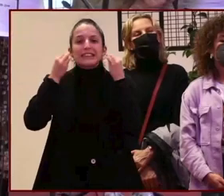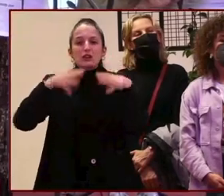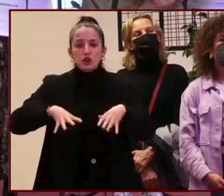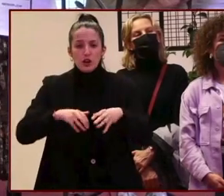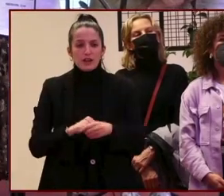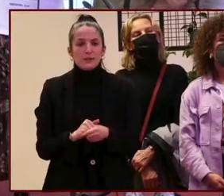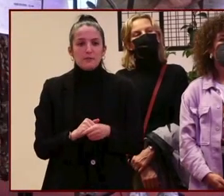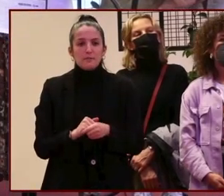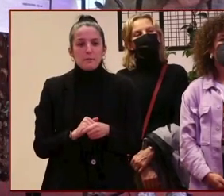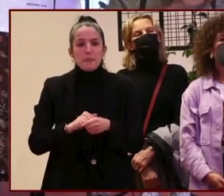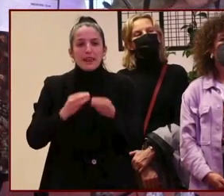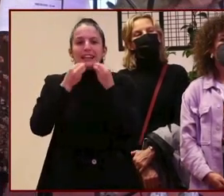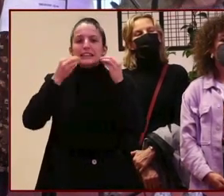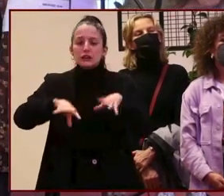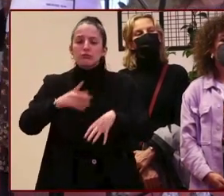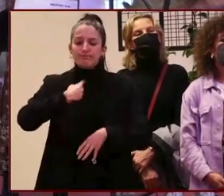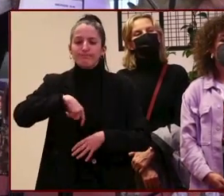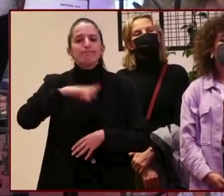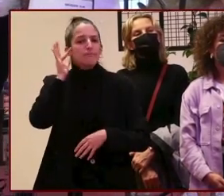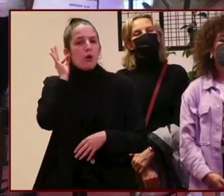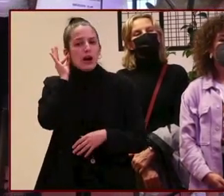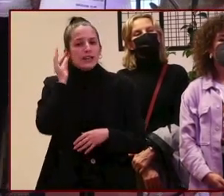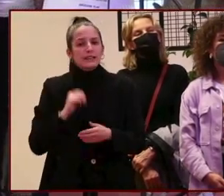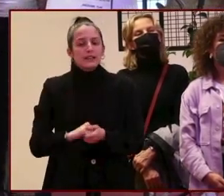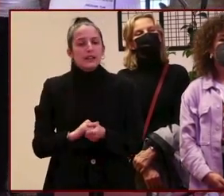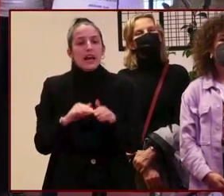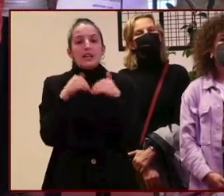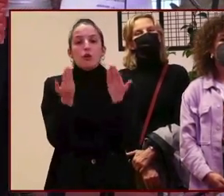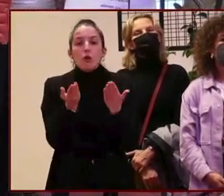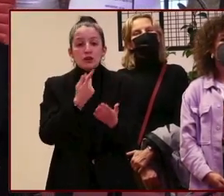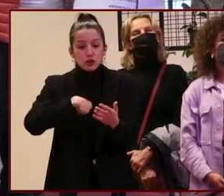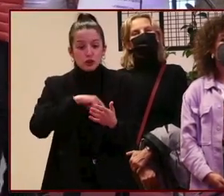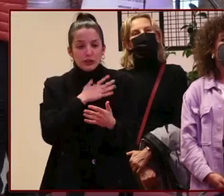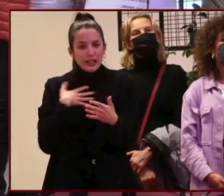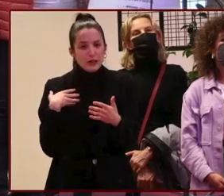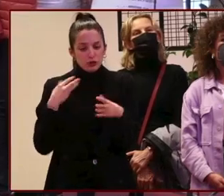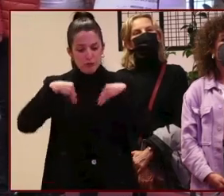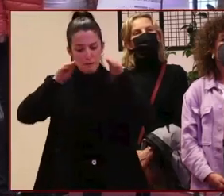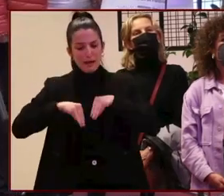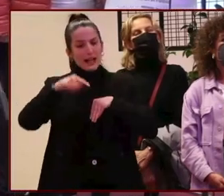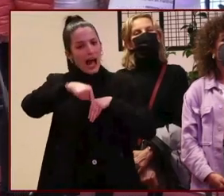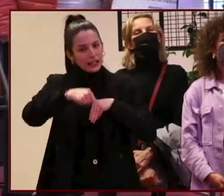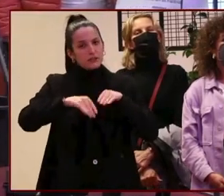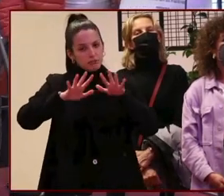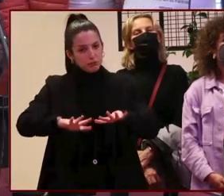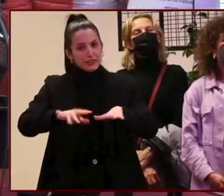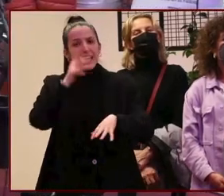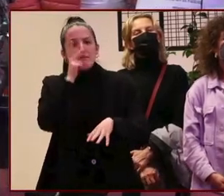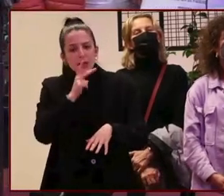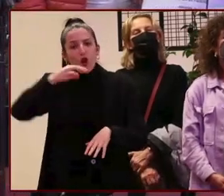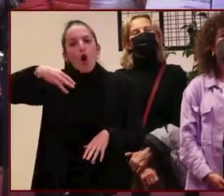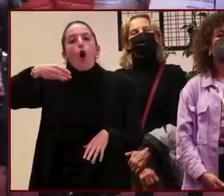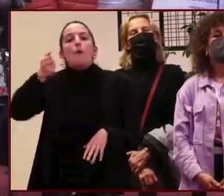historias das mulleres y queríamos que estuviera aquí en vigo mariana